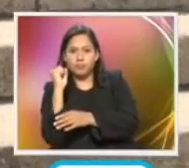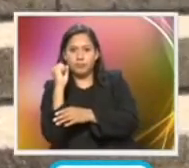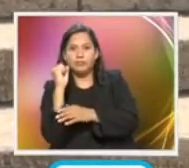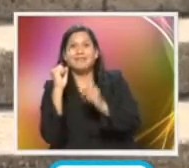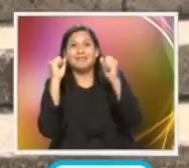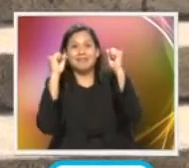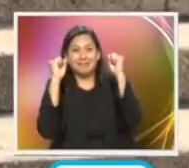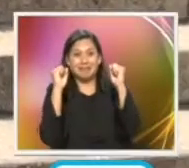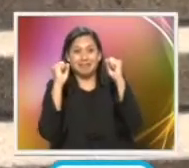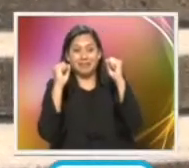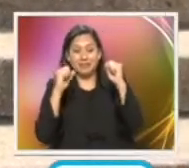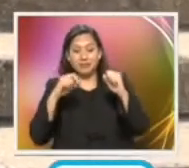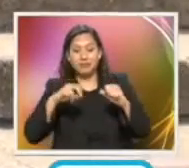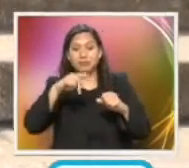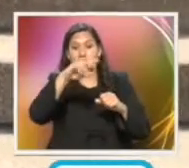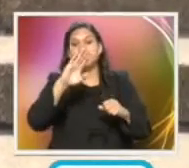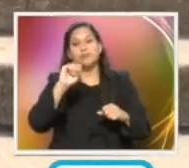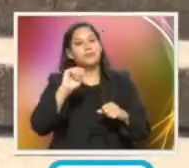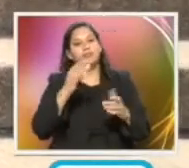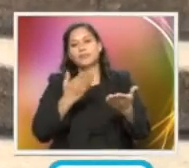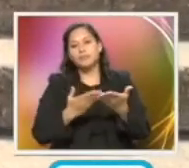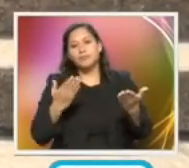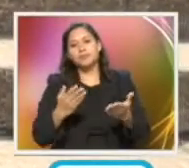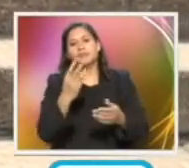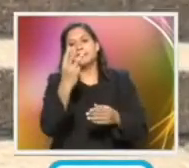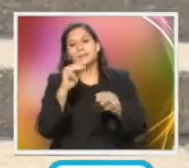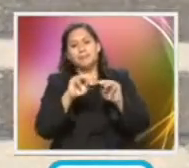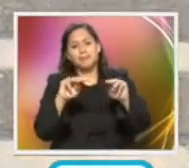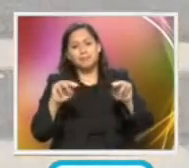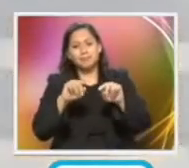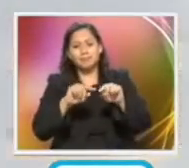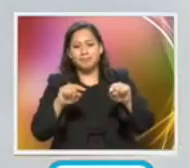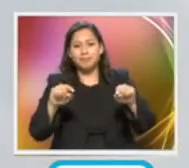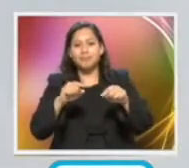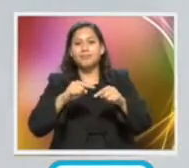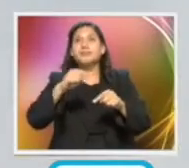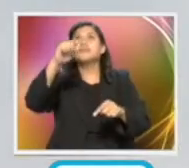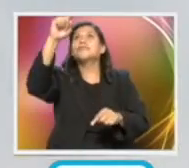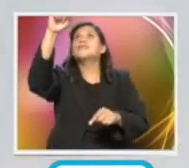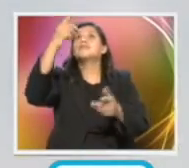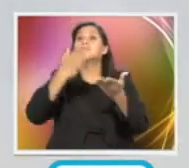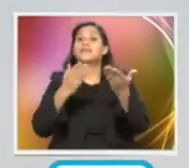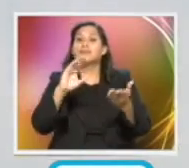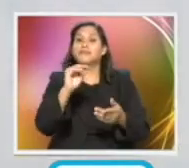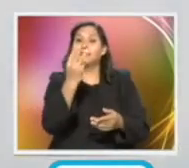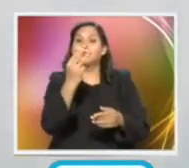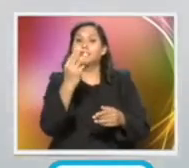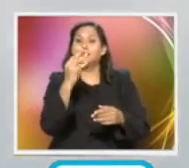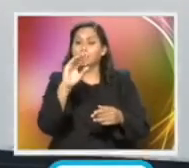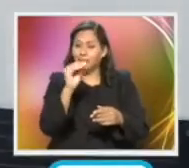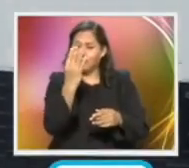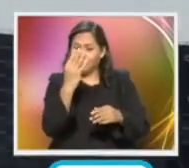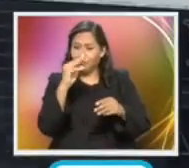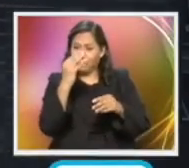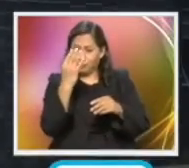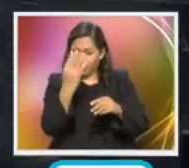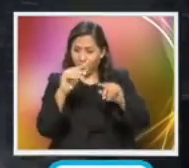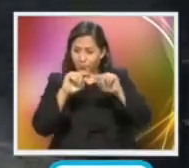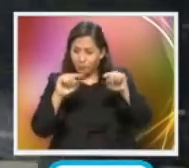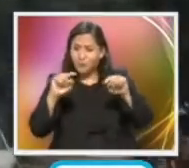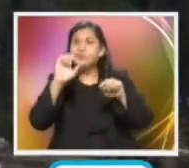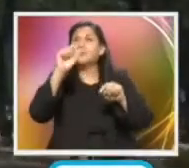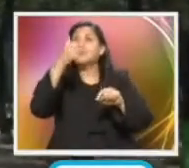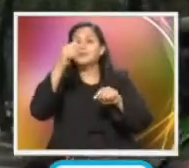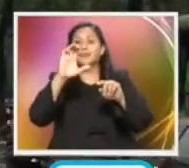9 escalones, ahora sobresalen más de 3 metros, por lo que la altura actual es de 94 metros con 66